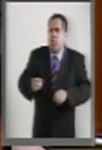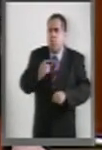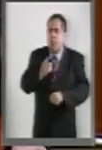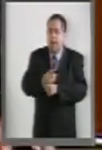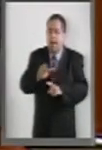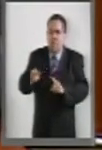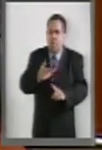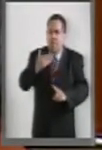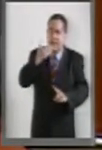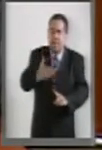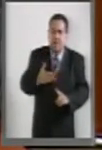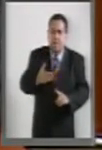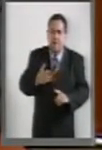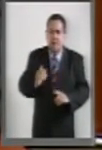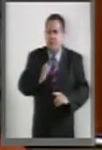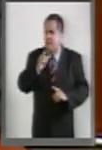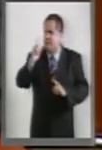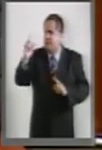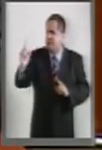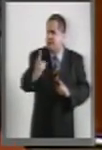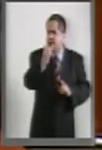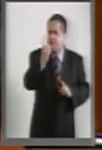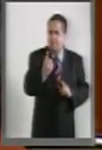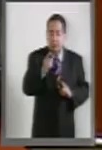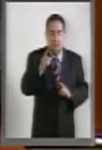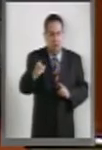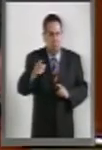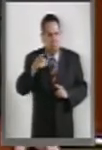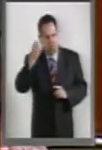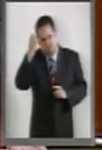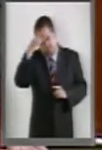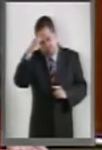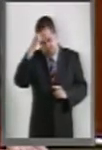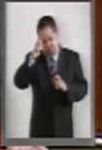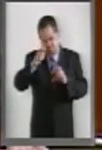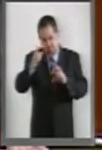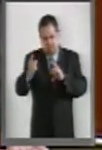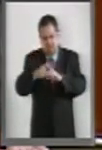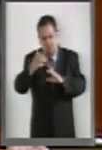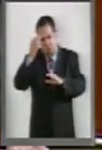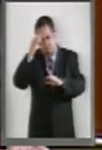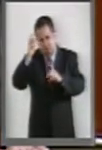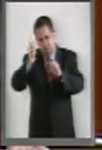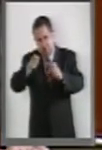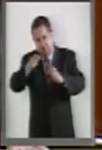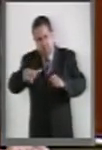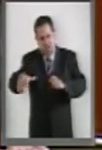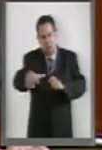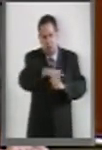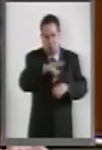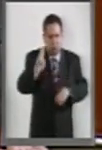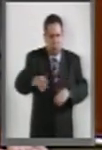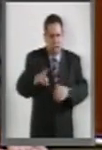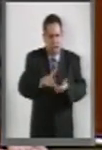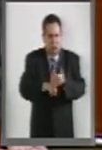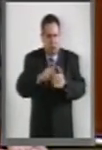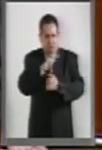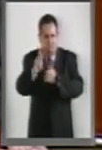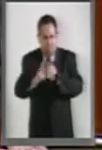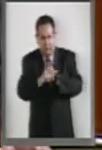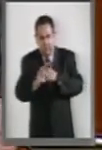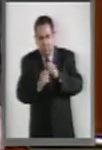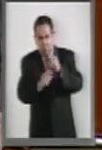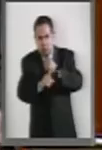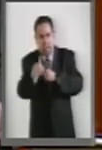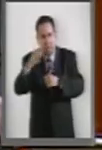de alguien quien en su experiencia le ha permitido conocer la problemática real del país y